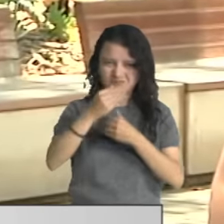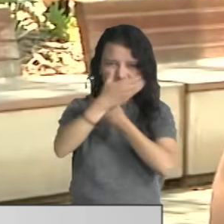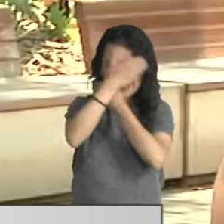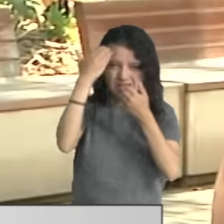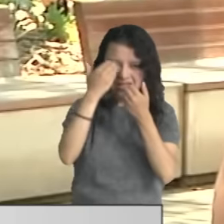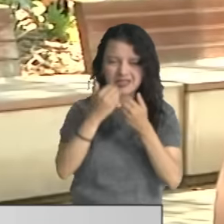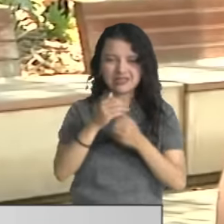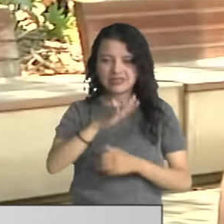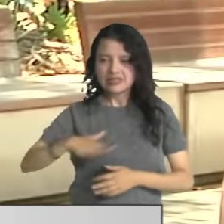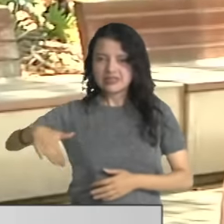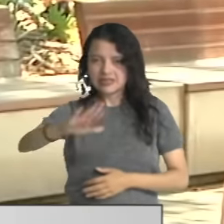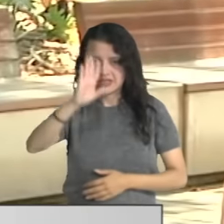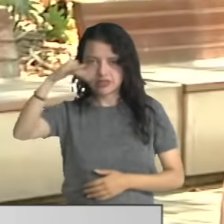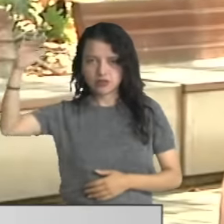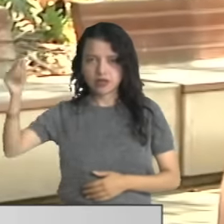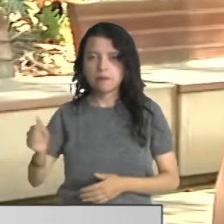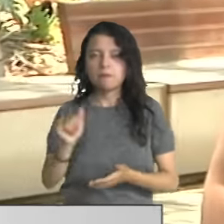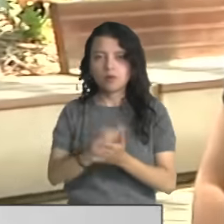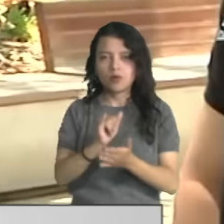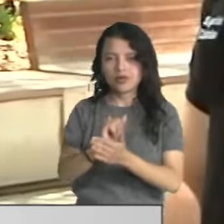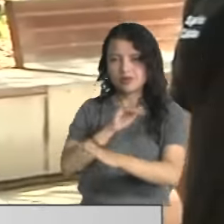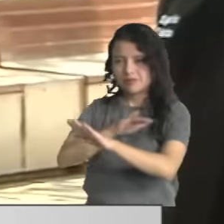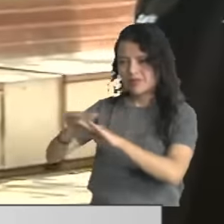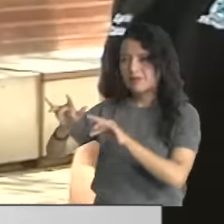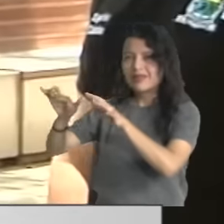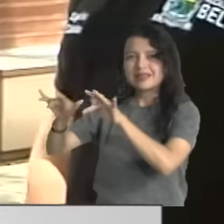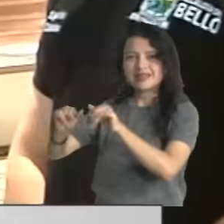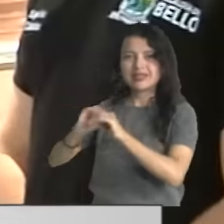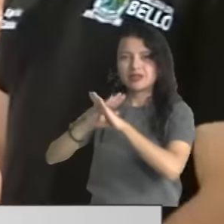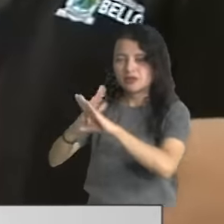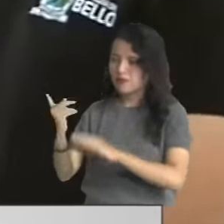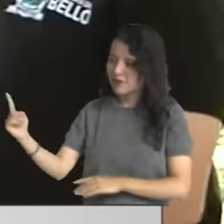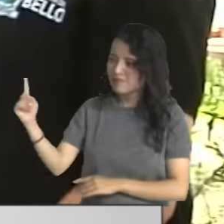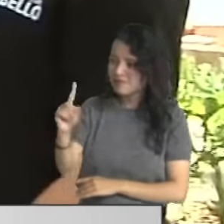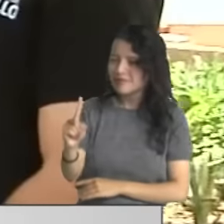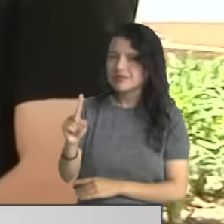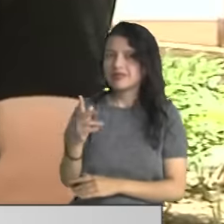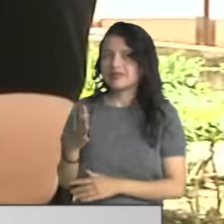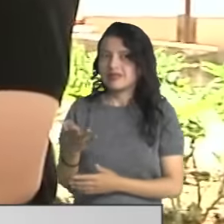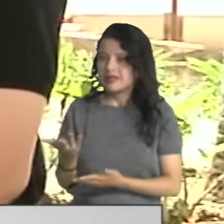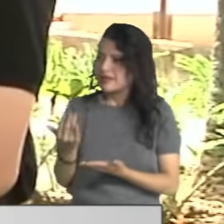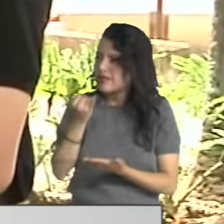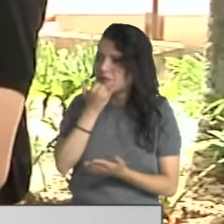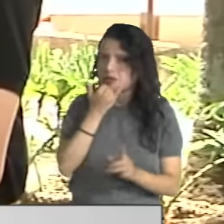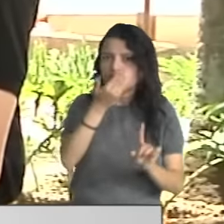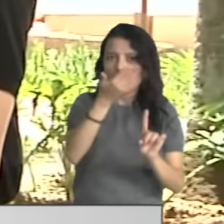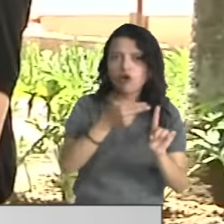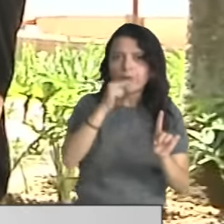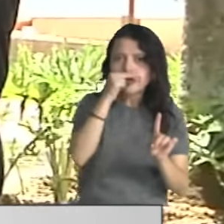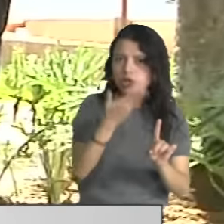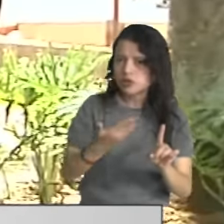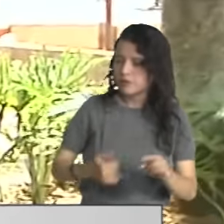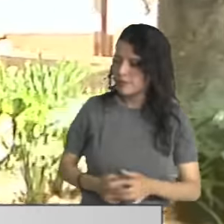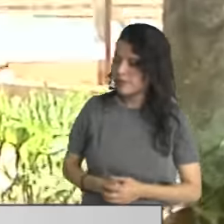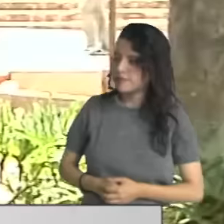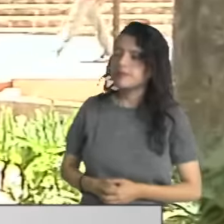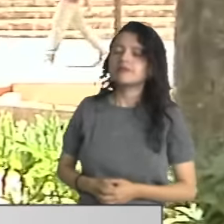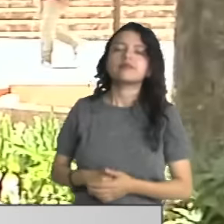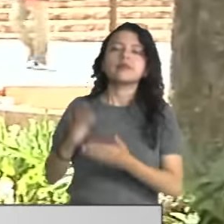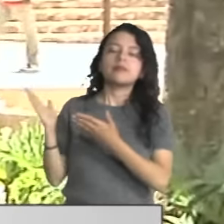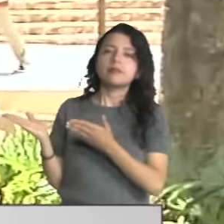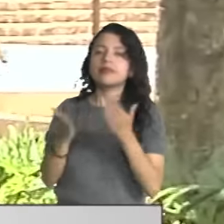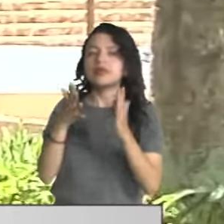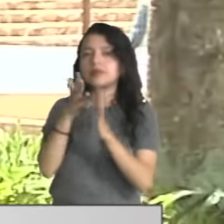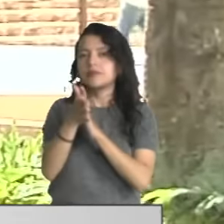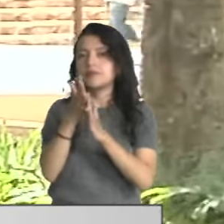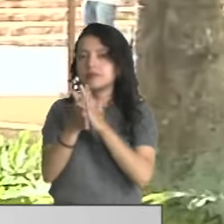de Seguridad del municipio, quien nos va a ampliar los detalles de qué ocurrió con el menor. Secretario, bienvenido a Noticentro 1 CMI.